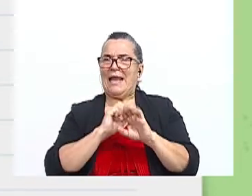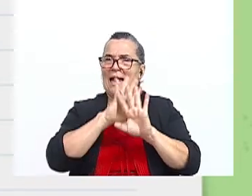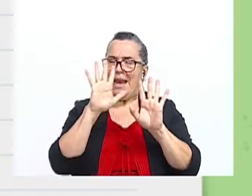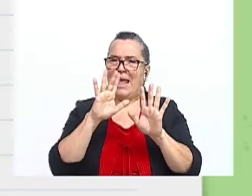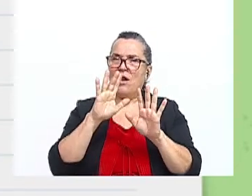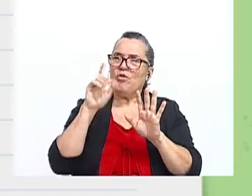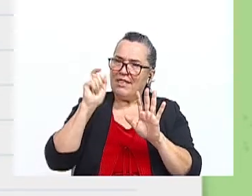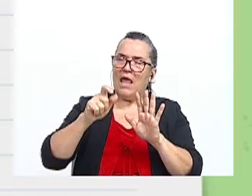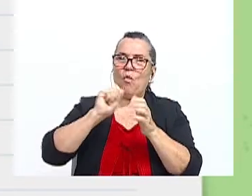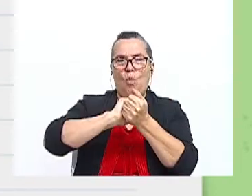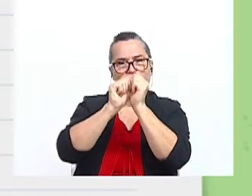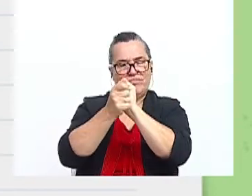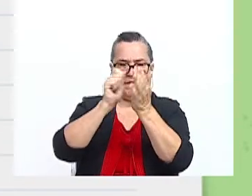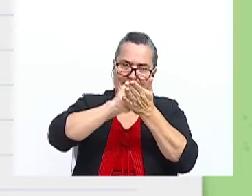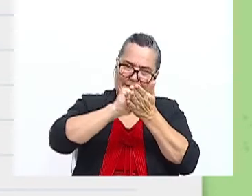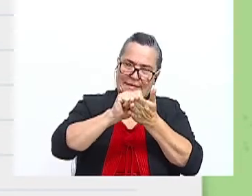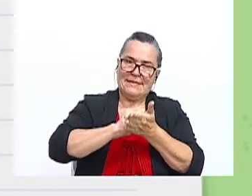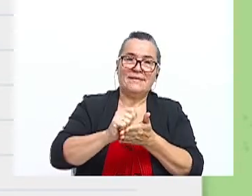redactarla mejor.